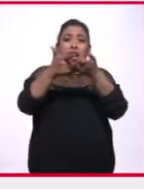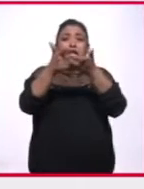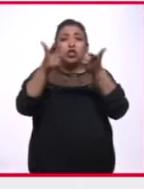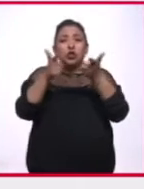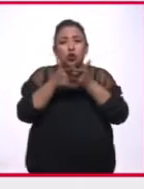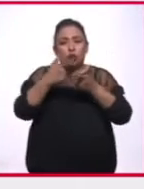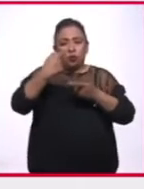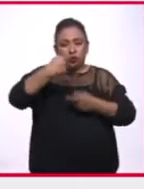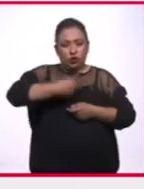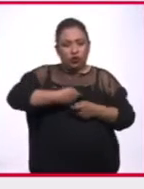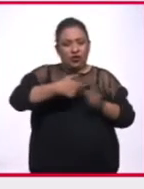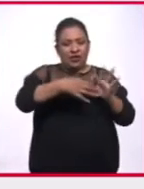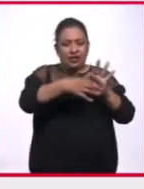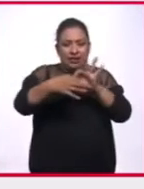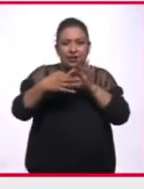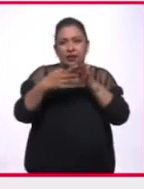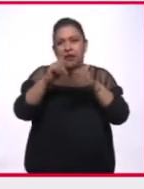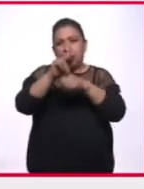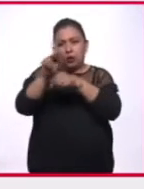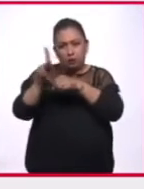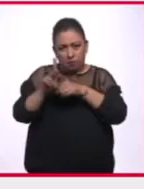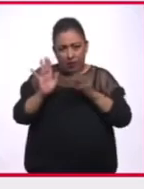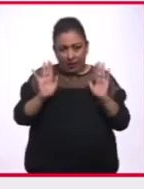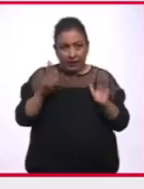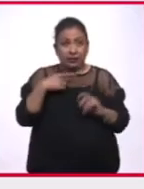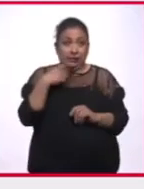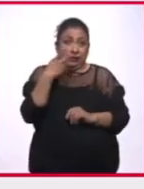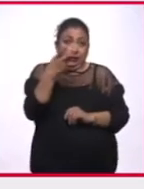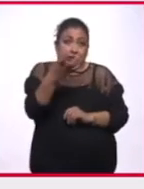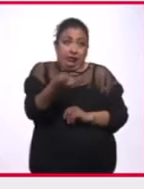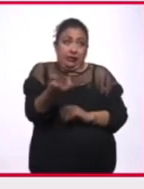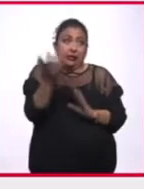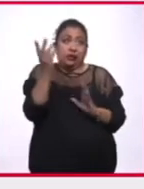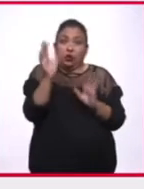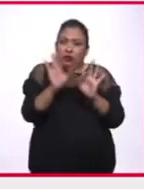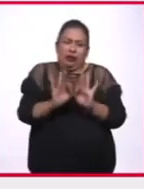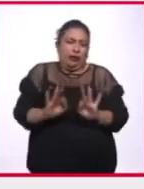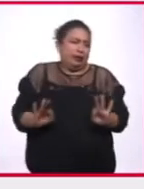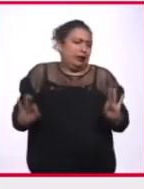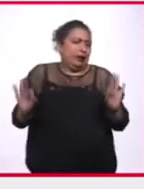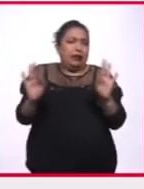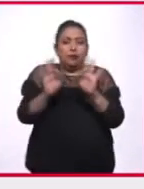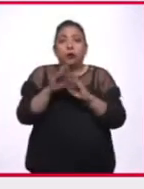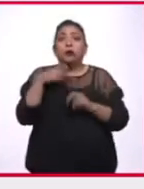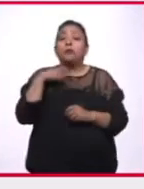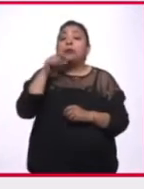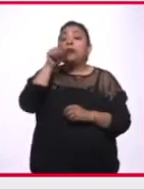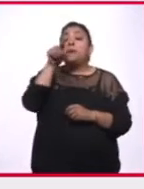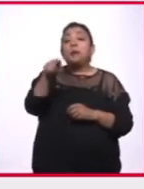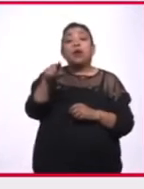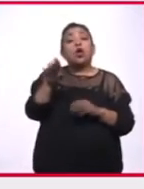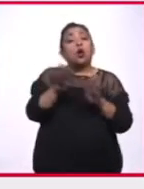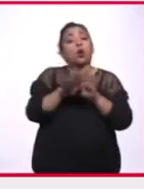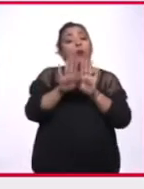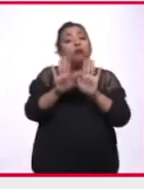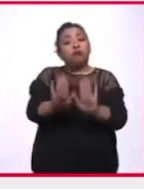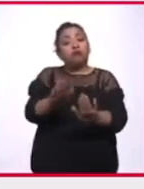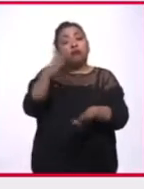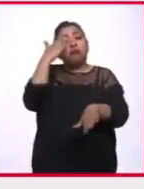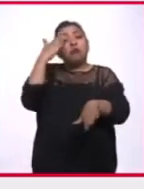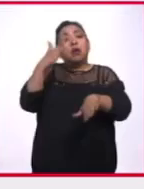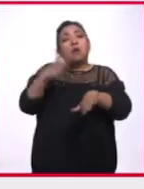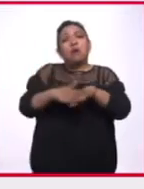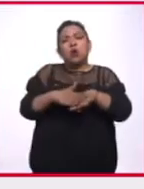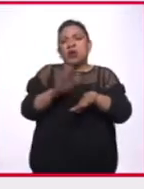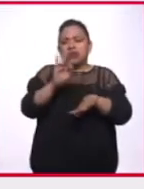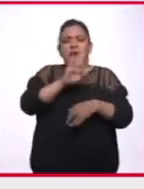identitarios y de las naciones en sí mismas? Eso es una fundamental. Y es una manera también de permanecer en la memoria, tal vez